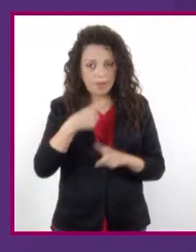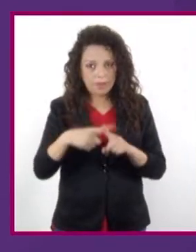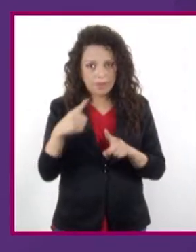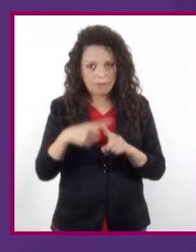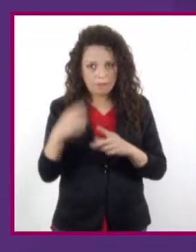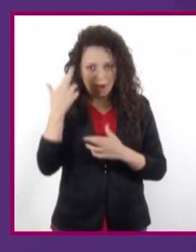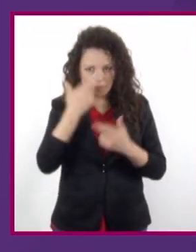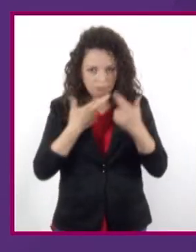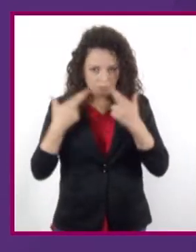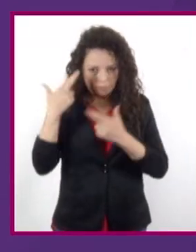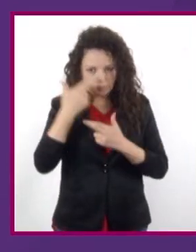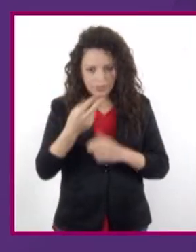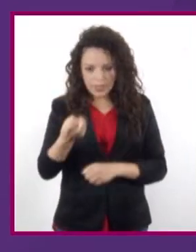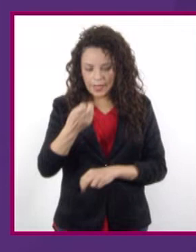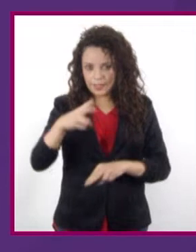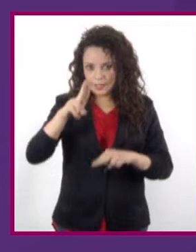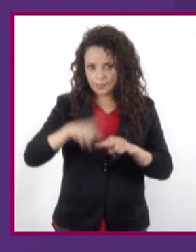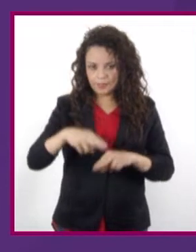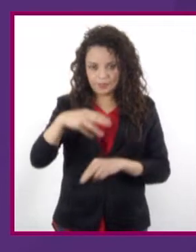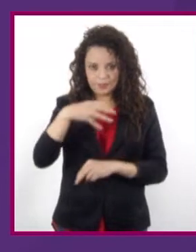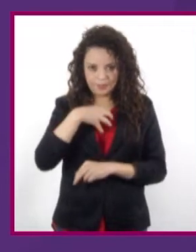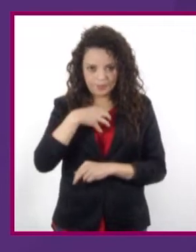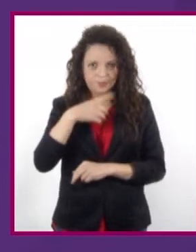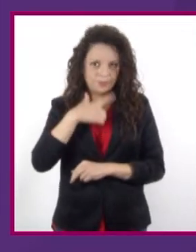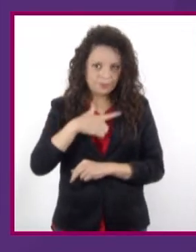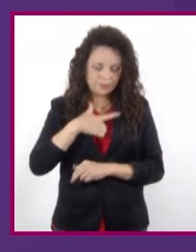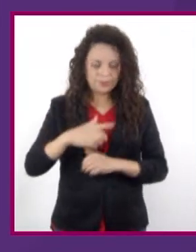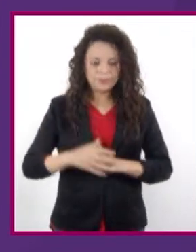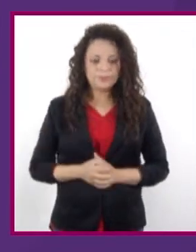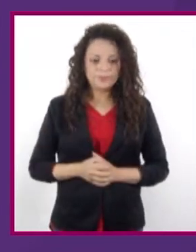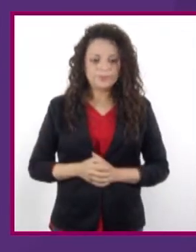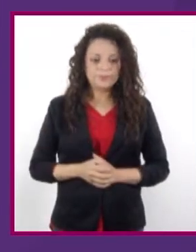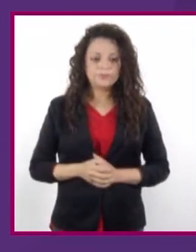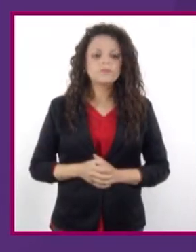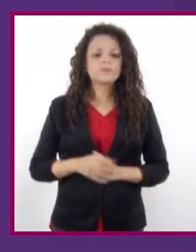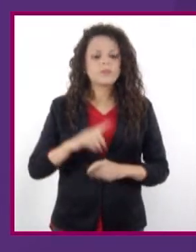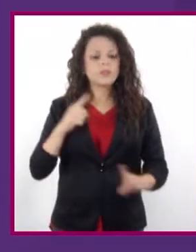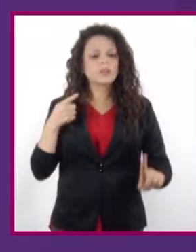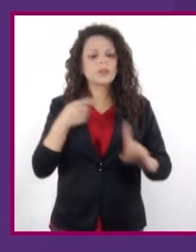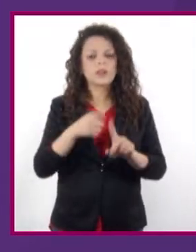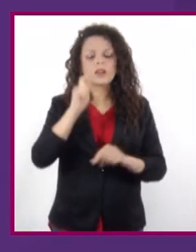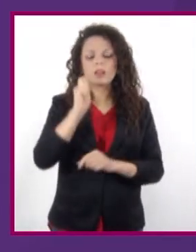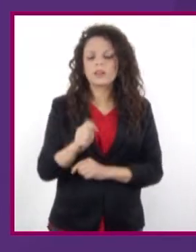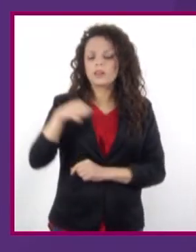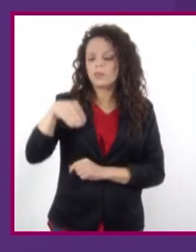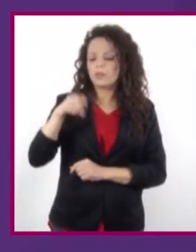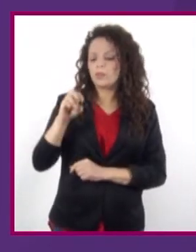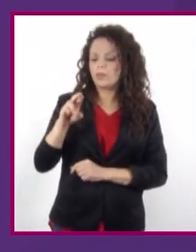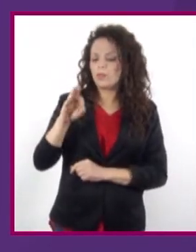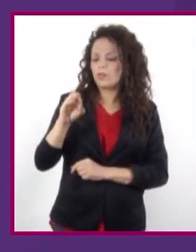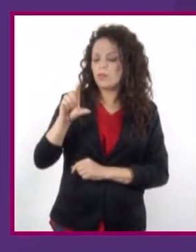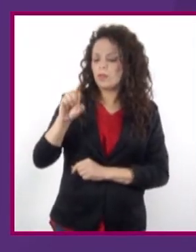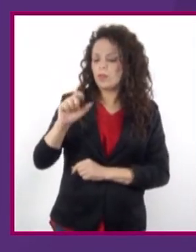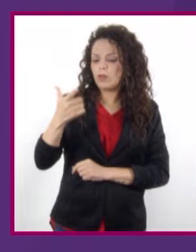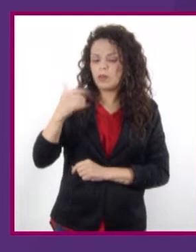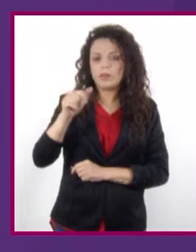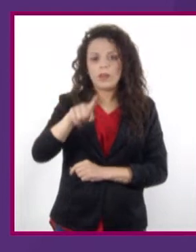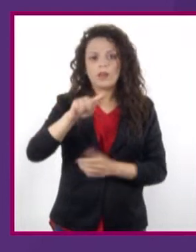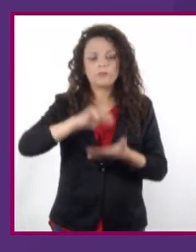inodoro. Análisis morfológico. Consiste en concentrarse en la morfología del objeto técnico.